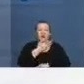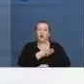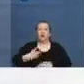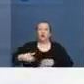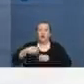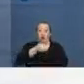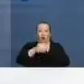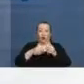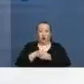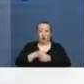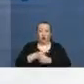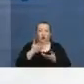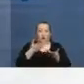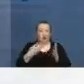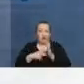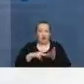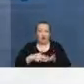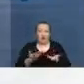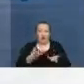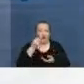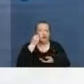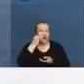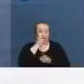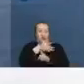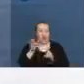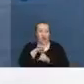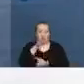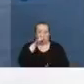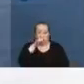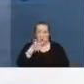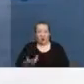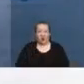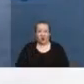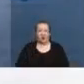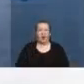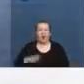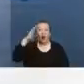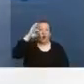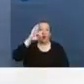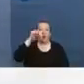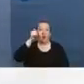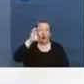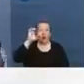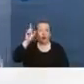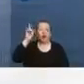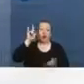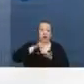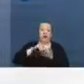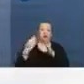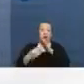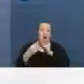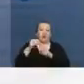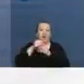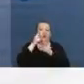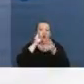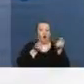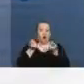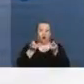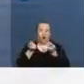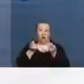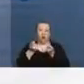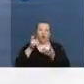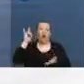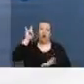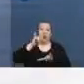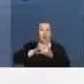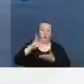para decirles los radares los maneja la fuerza aérea y tiene su base la base de radares están de control están en el aeropuerto